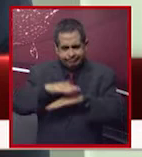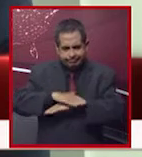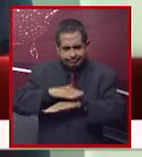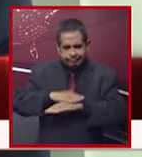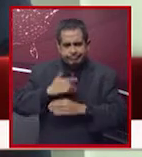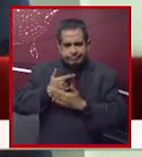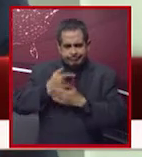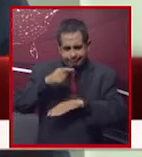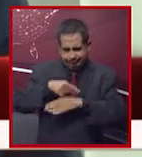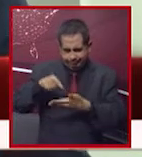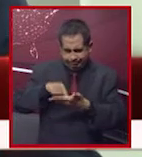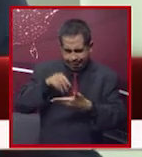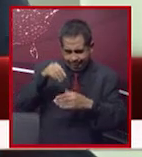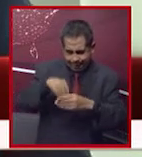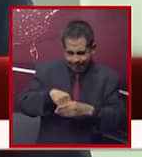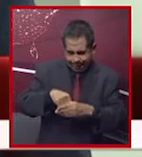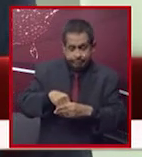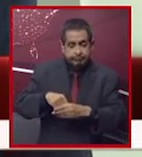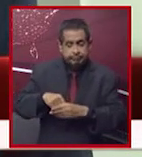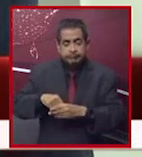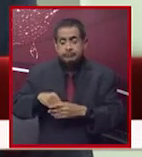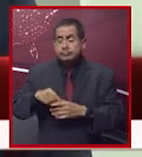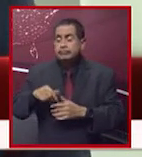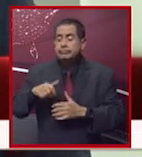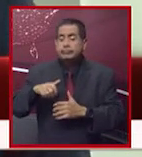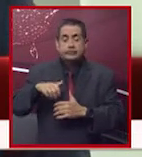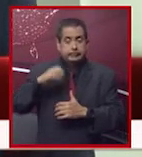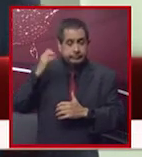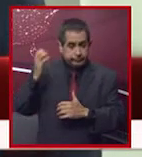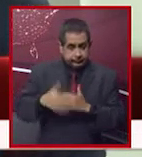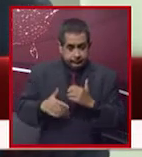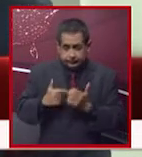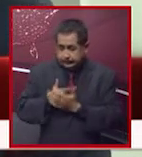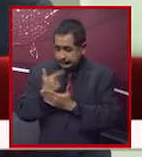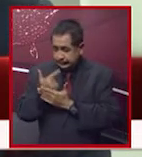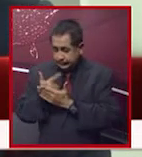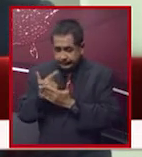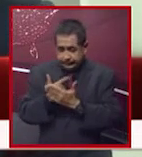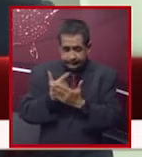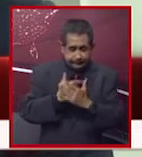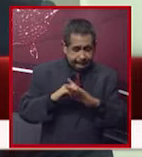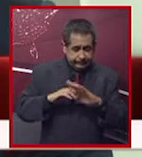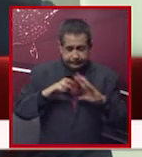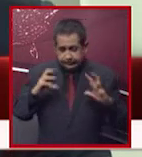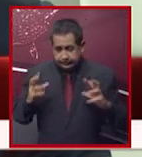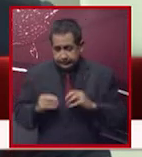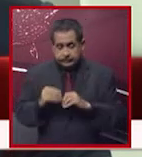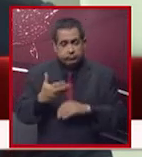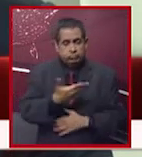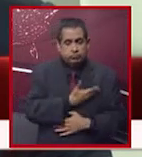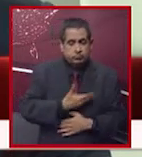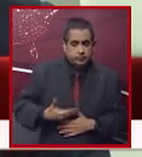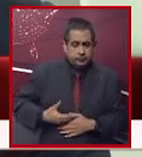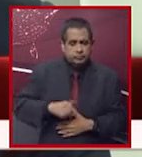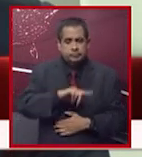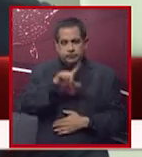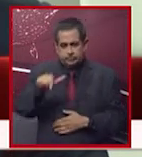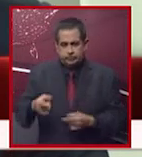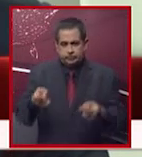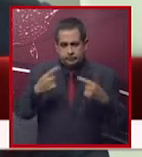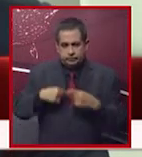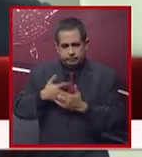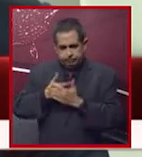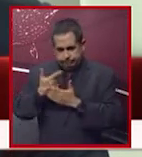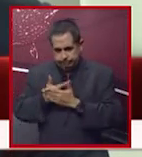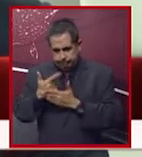vez que se concluya la elección, el cómputo de la elección presidencial, se sigue con la de senadores y se